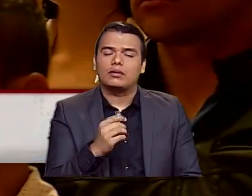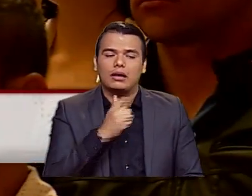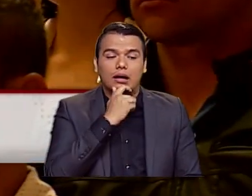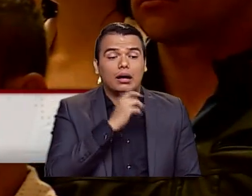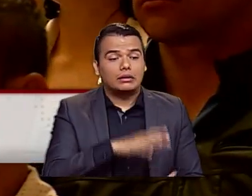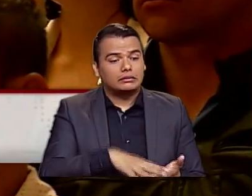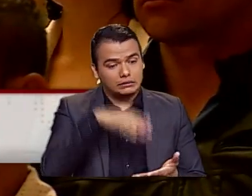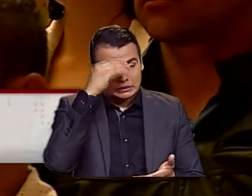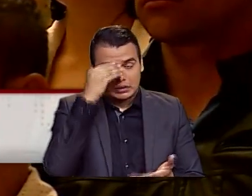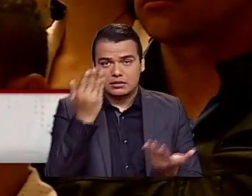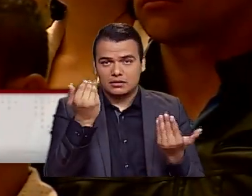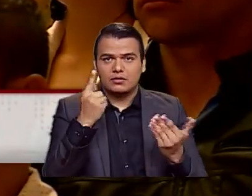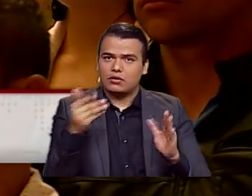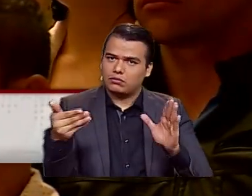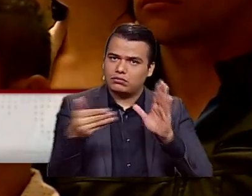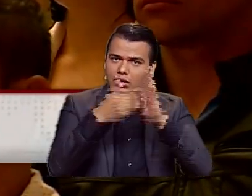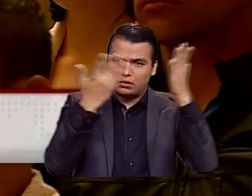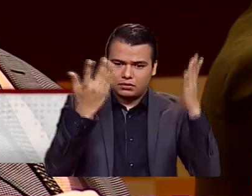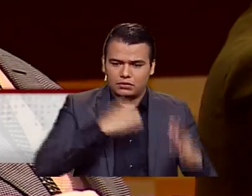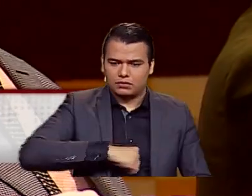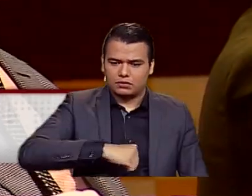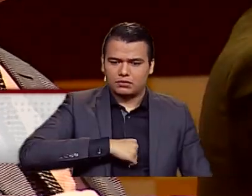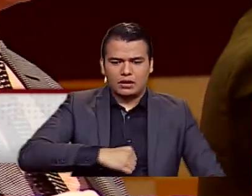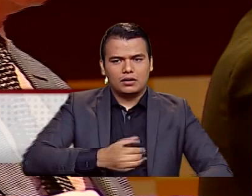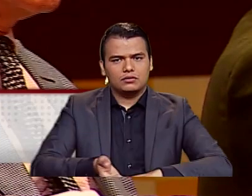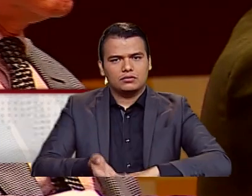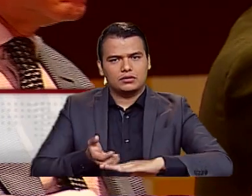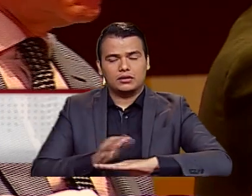el conocimiento y ejercicio de sus derechos, a fin de